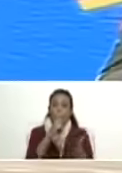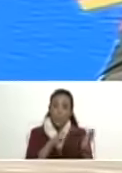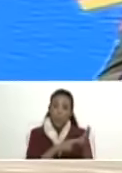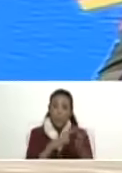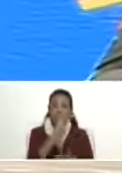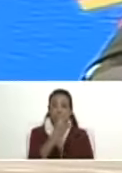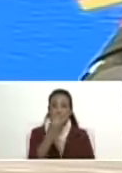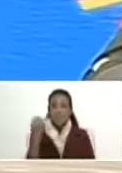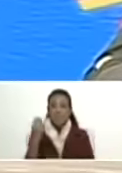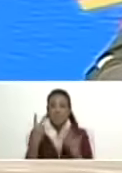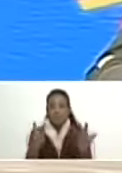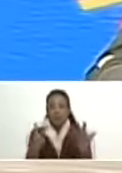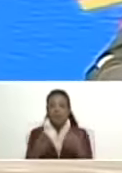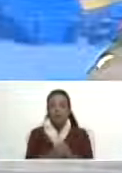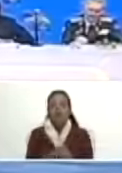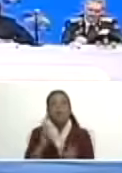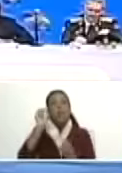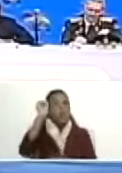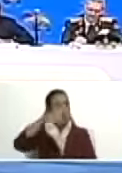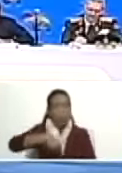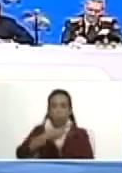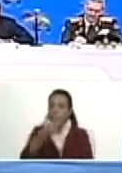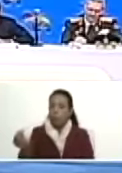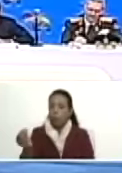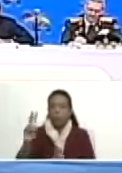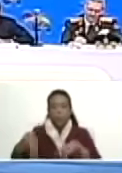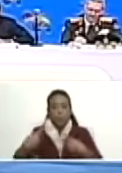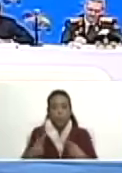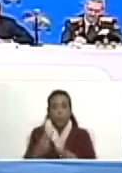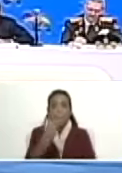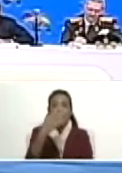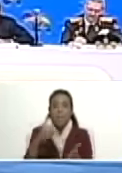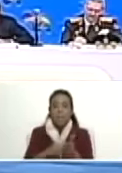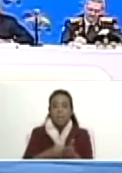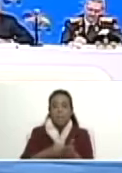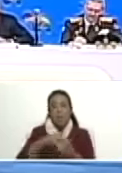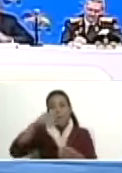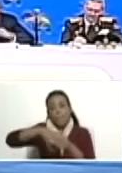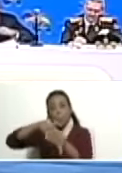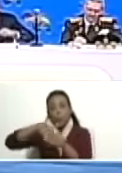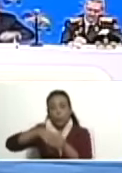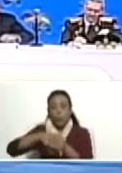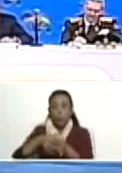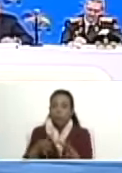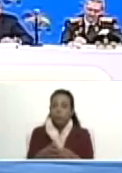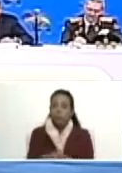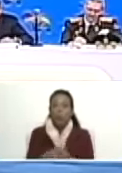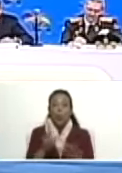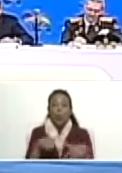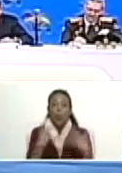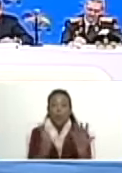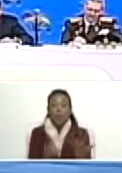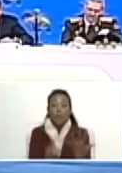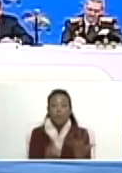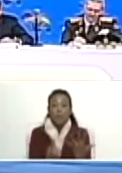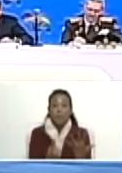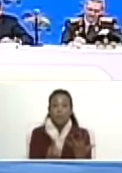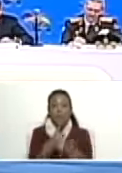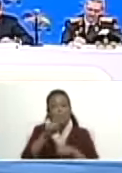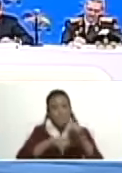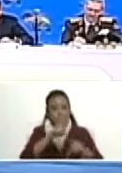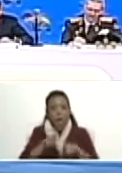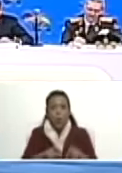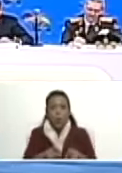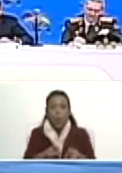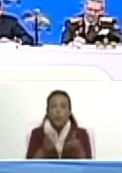Y triunfó la opción del no, no a la reforma, por 20.000 votos. Luego vino un referéndum para